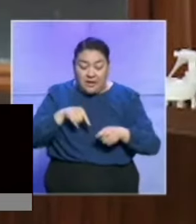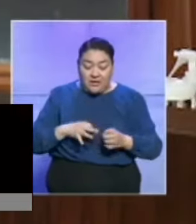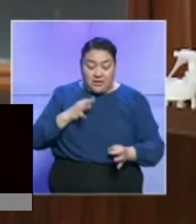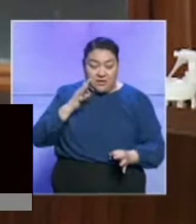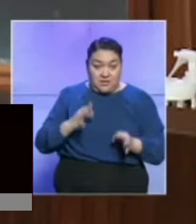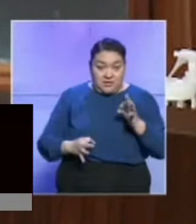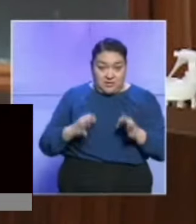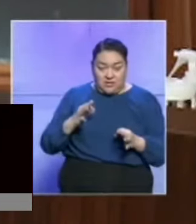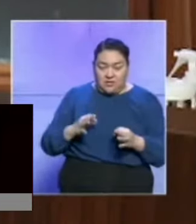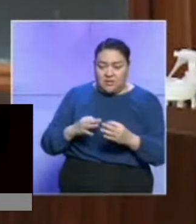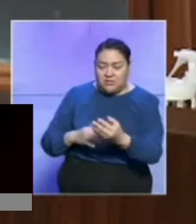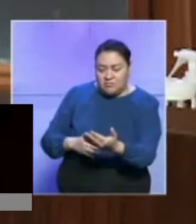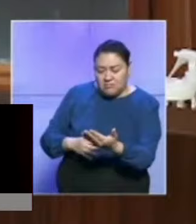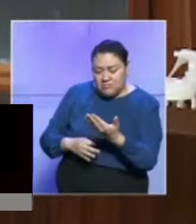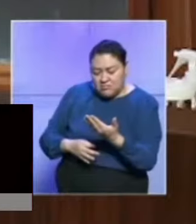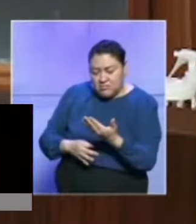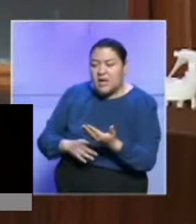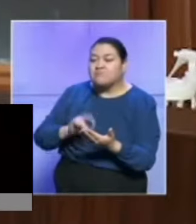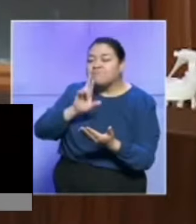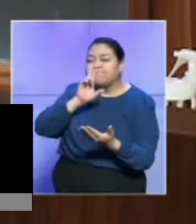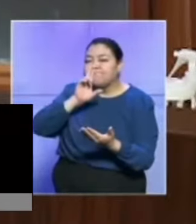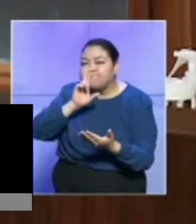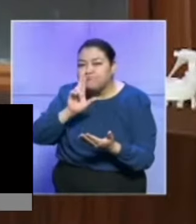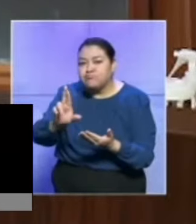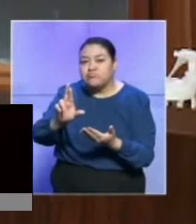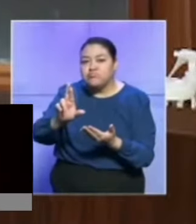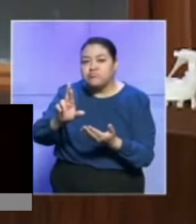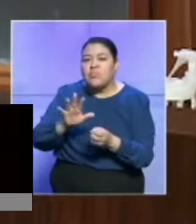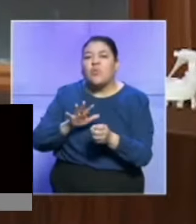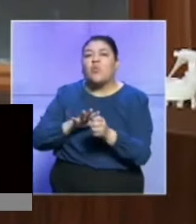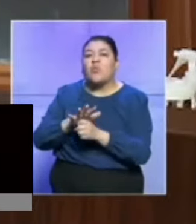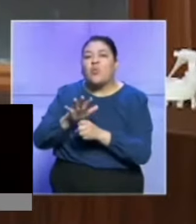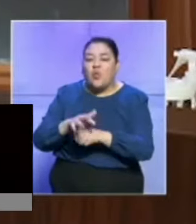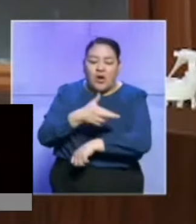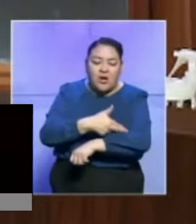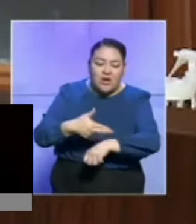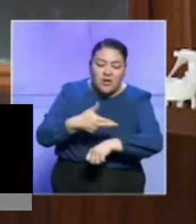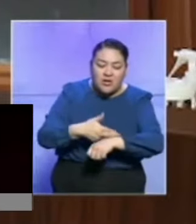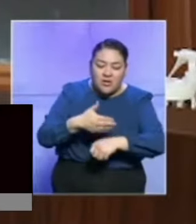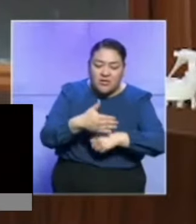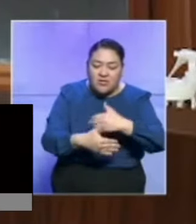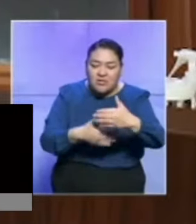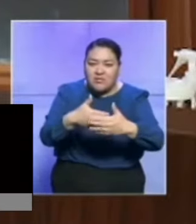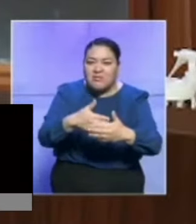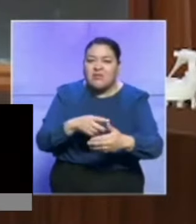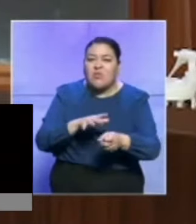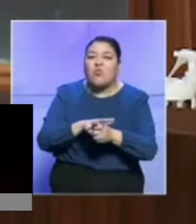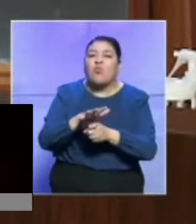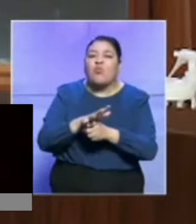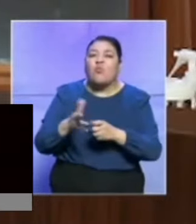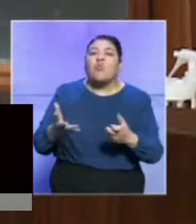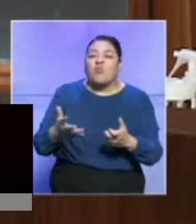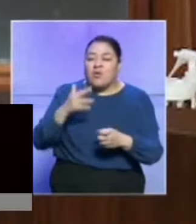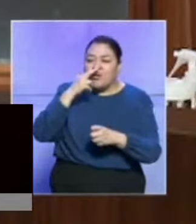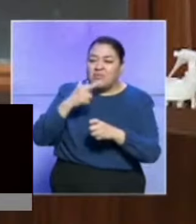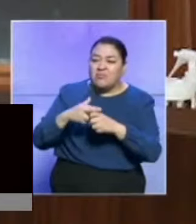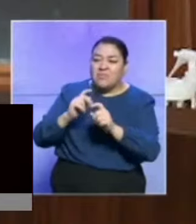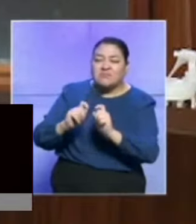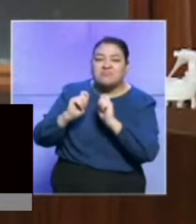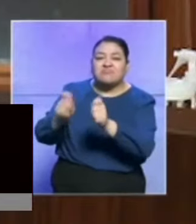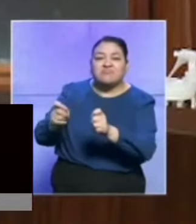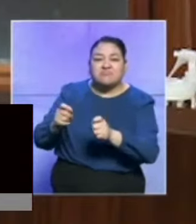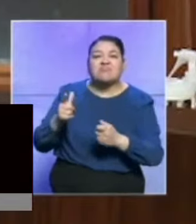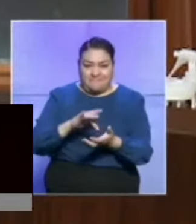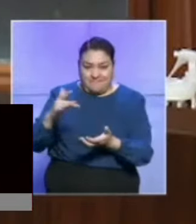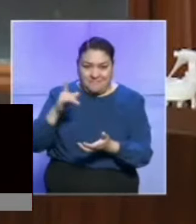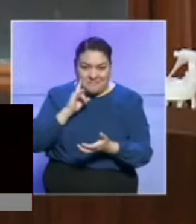declarativa que solicitó. Segundo, dijimos que es constitucionalmente inviable